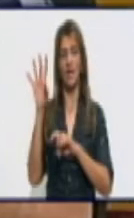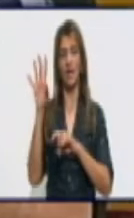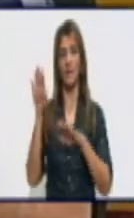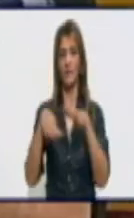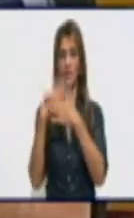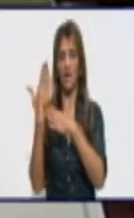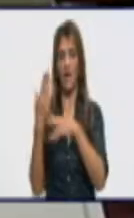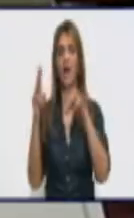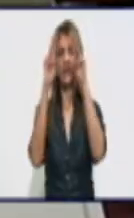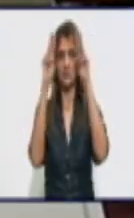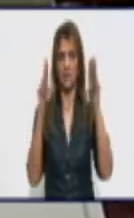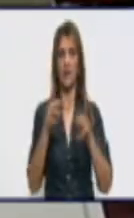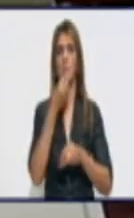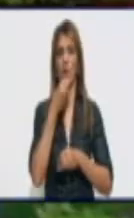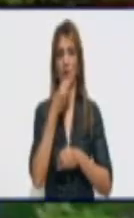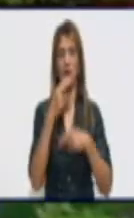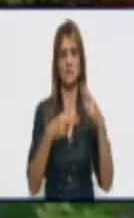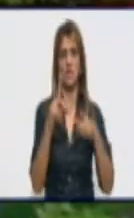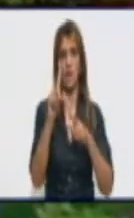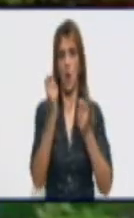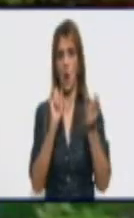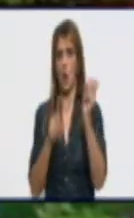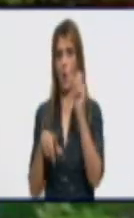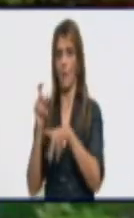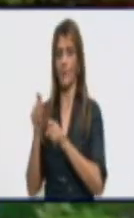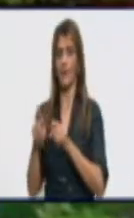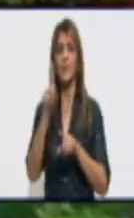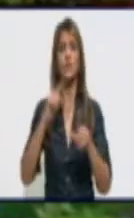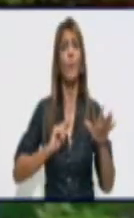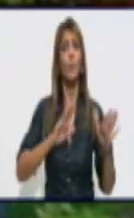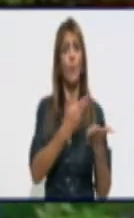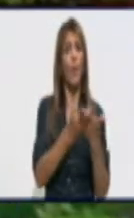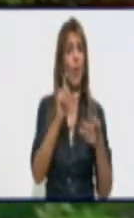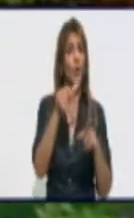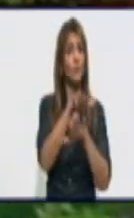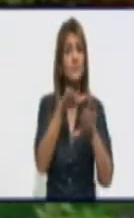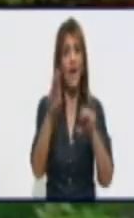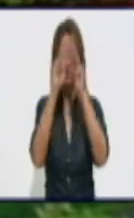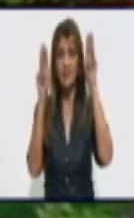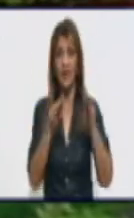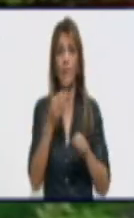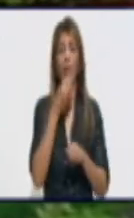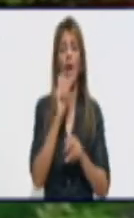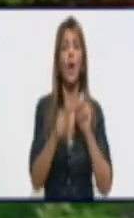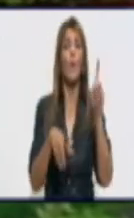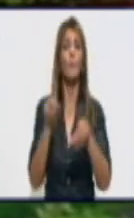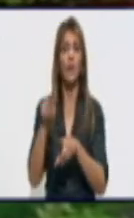internet. Yo te propongo, Roger, hacerlo, que cuando todo esté listo nos lo haga saber y nosotros anunciarlo aquí a través de nuestro